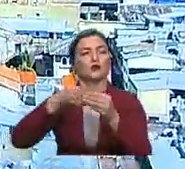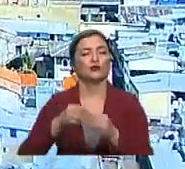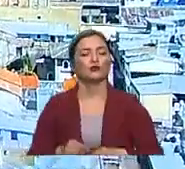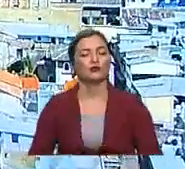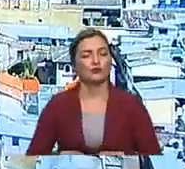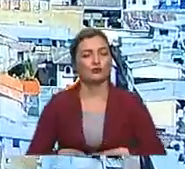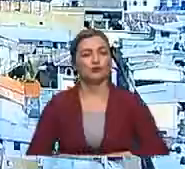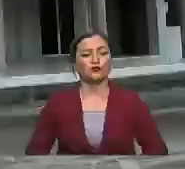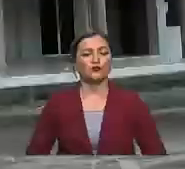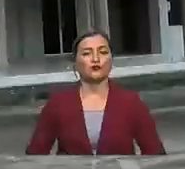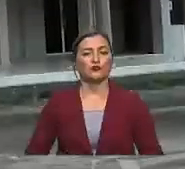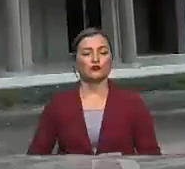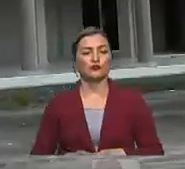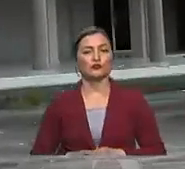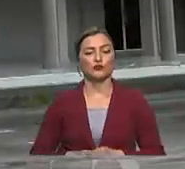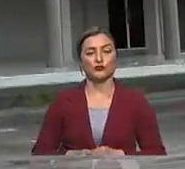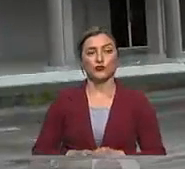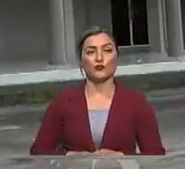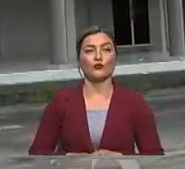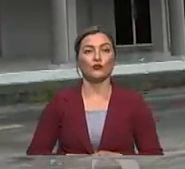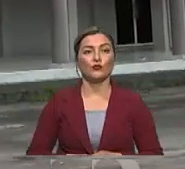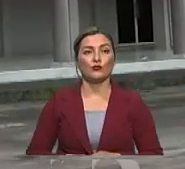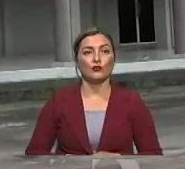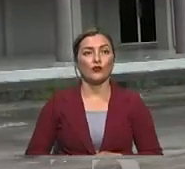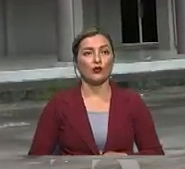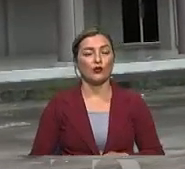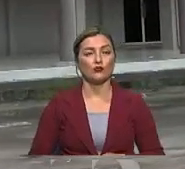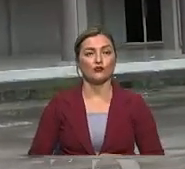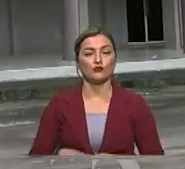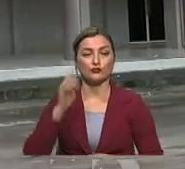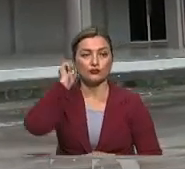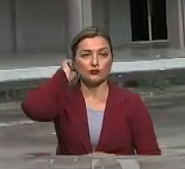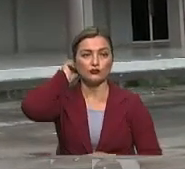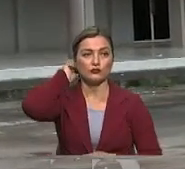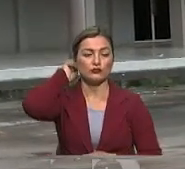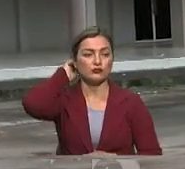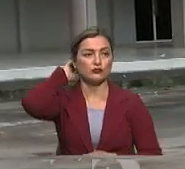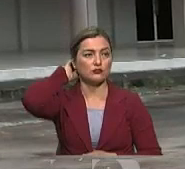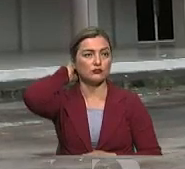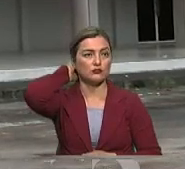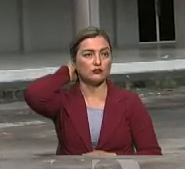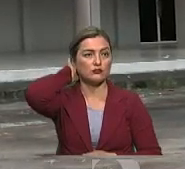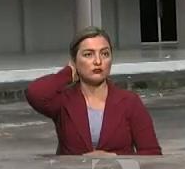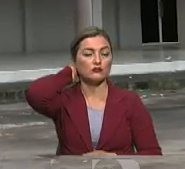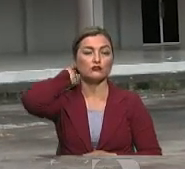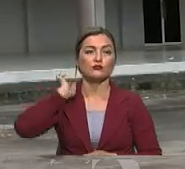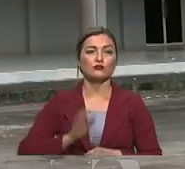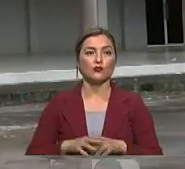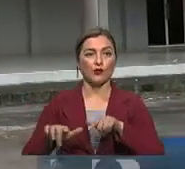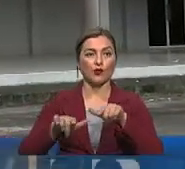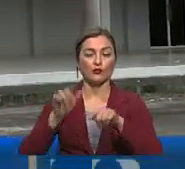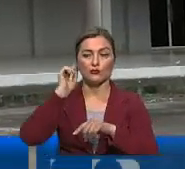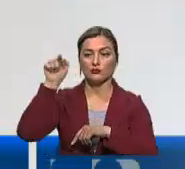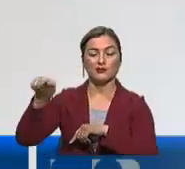esta infraestructura. Las instalaciones de la terminal aérea en la